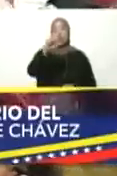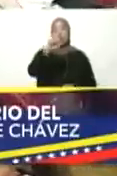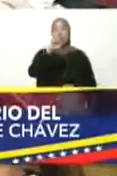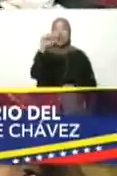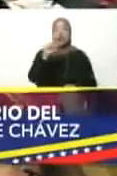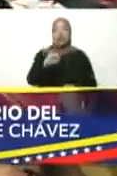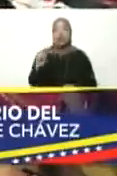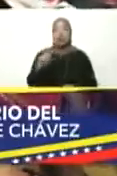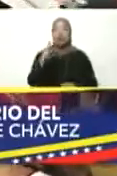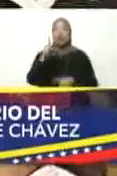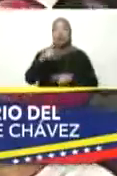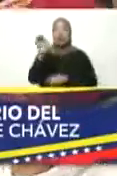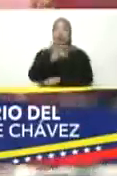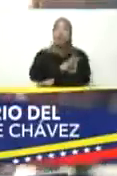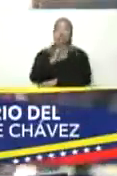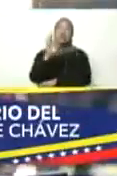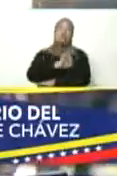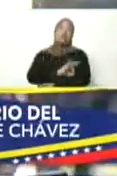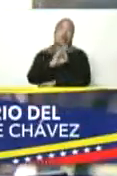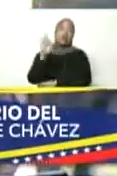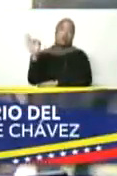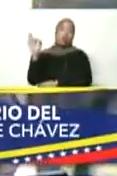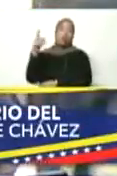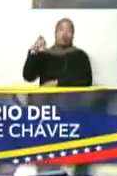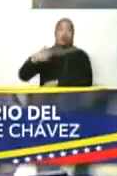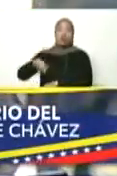Irribarre en Barquisimeto, Luis Jonás Reyes,